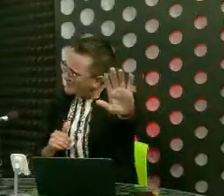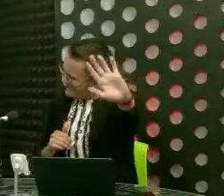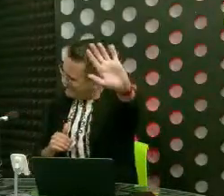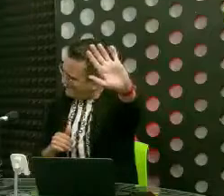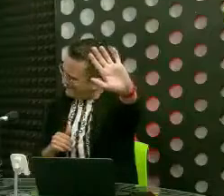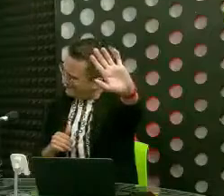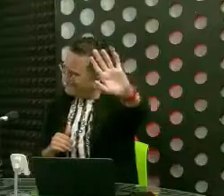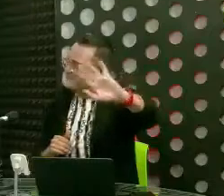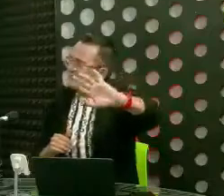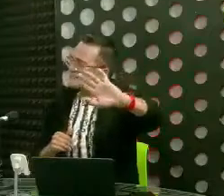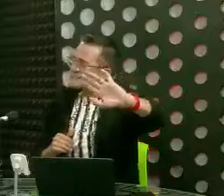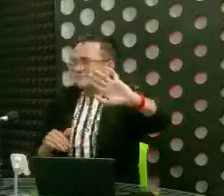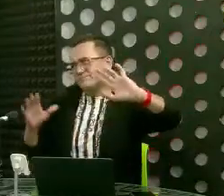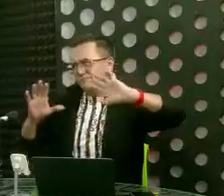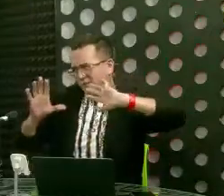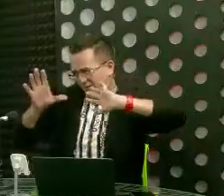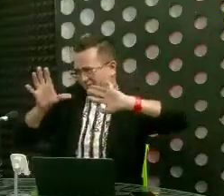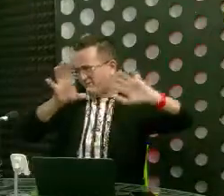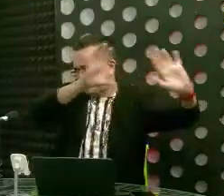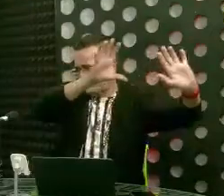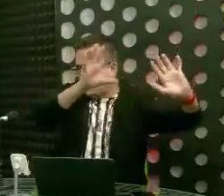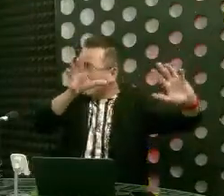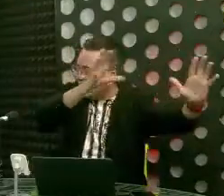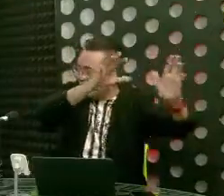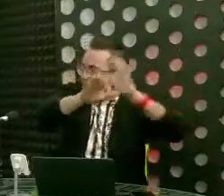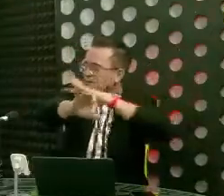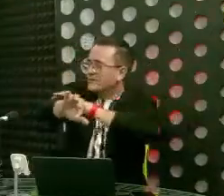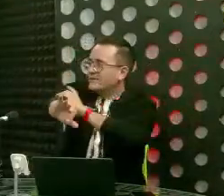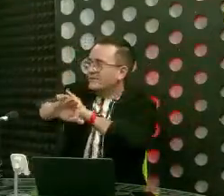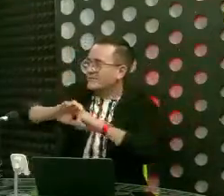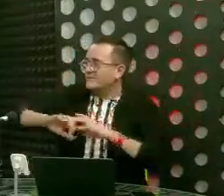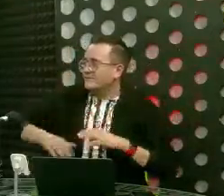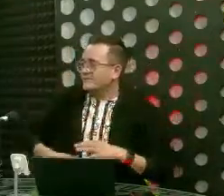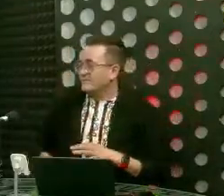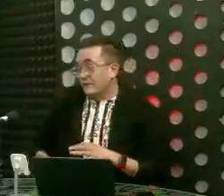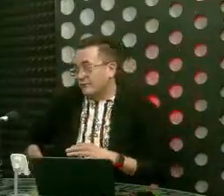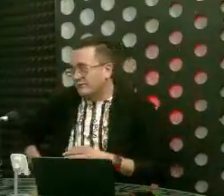idea, está bien. Pero que se alejen, ¿no?